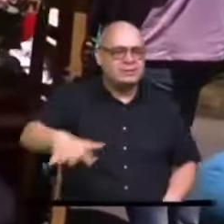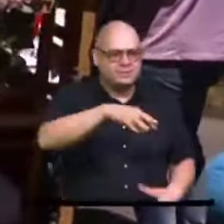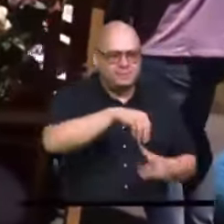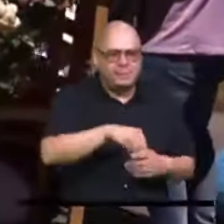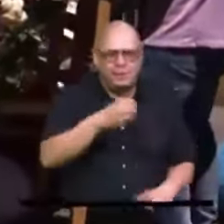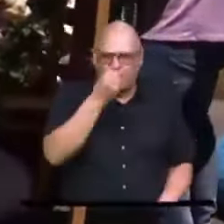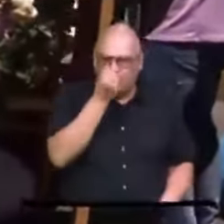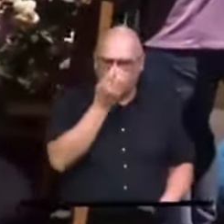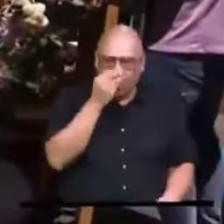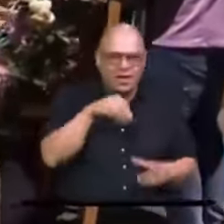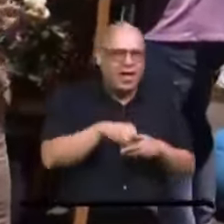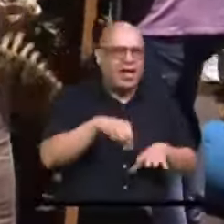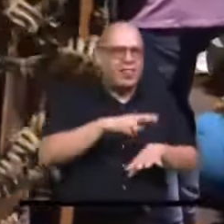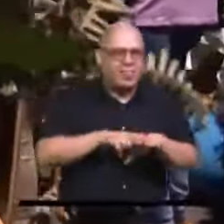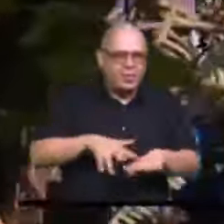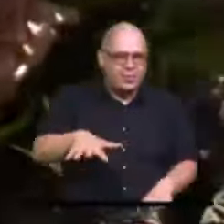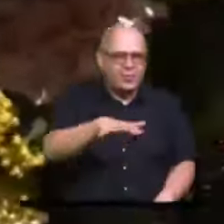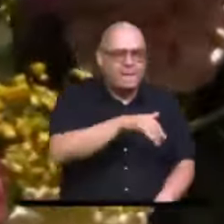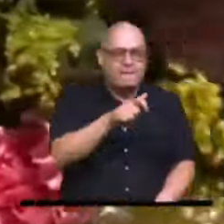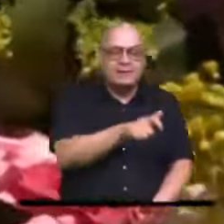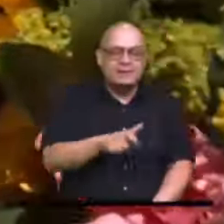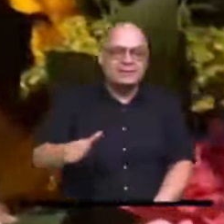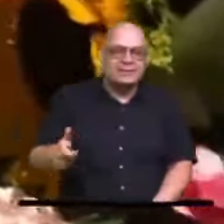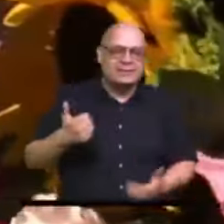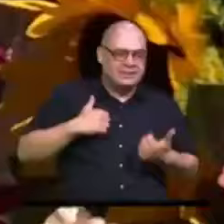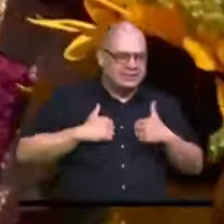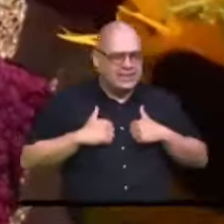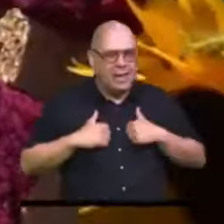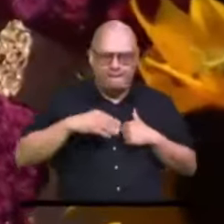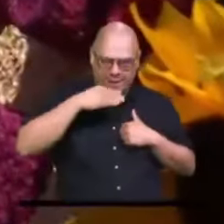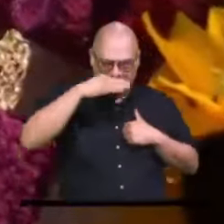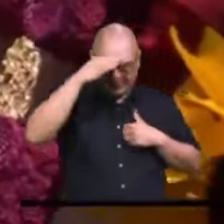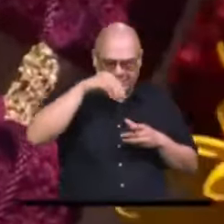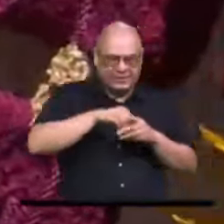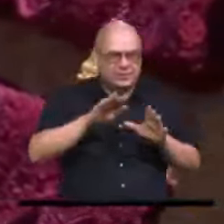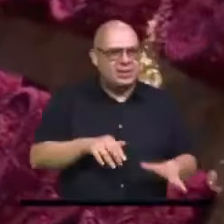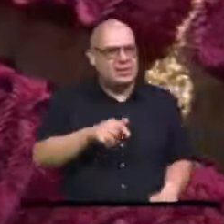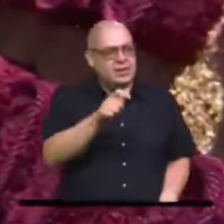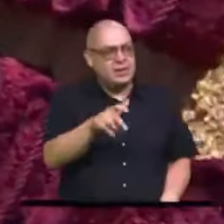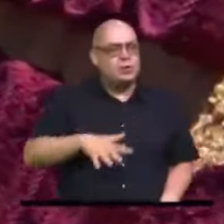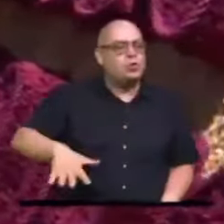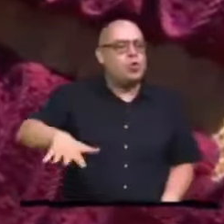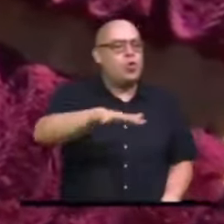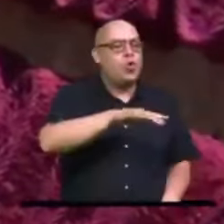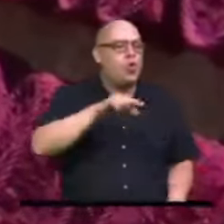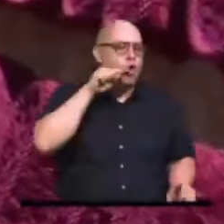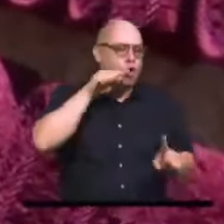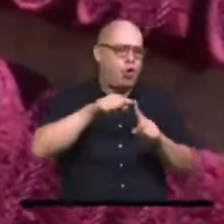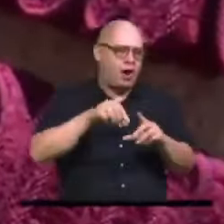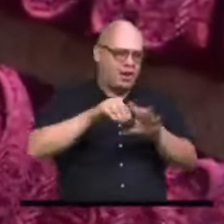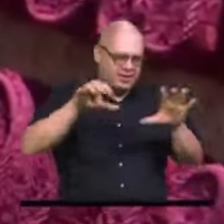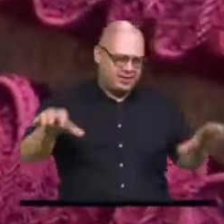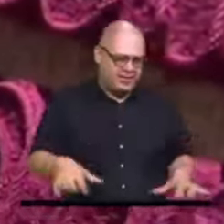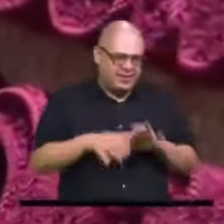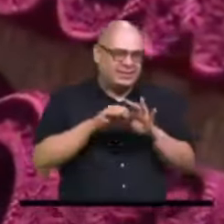lo que representa la naturaleza, nuestros silleteros, nuestra Medellín, y toda la ciudad está volcada hoy a este evento, un evento que nos